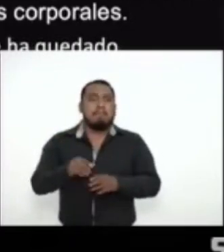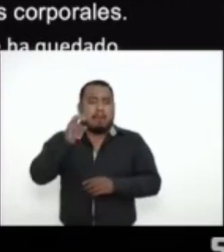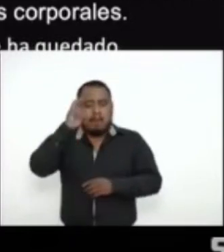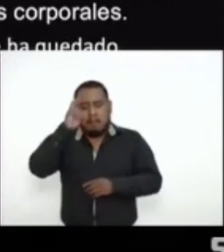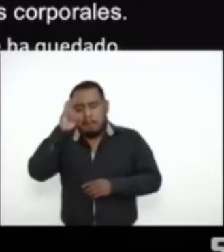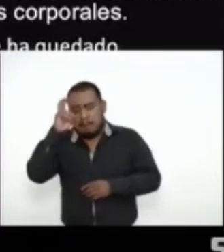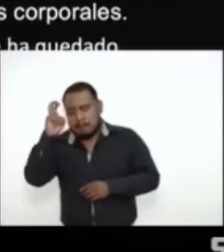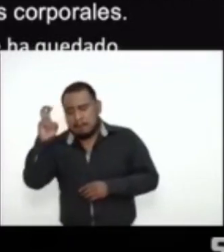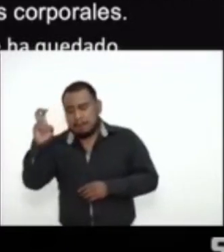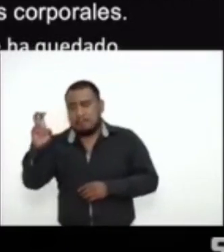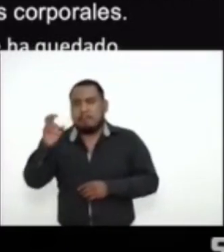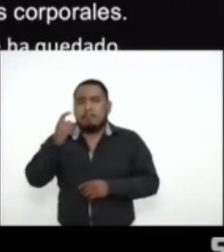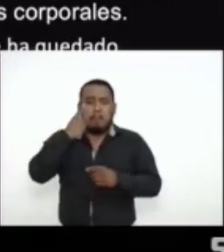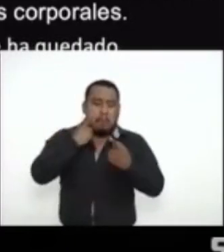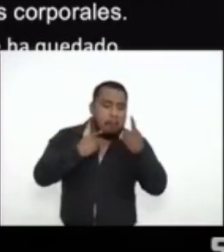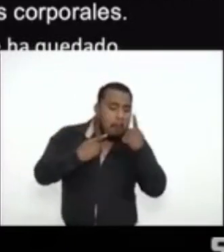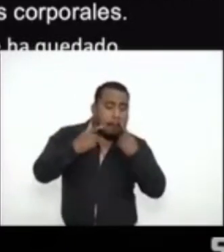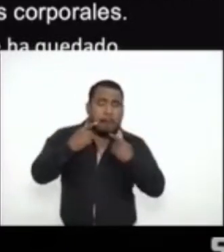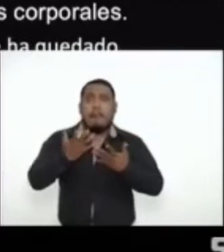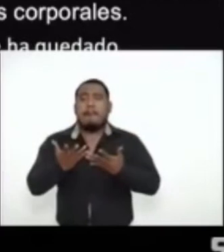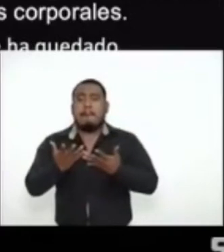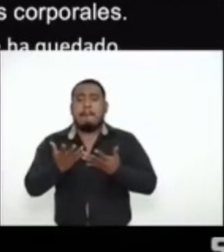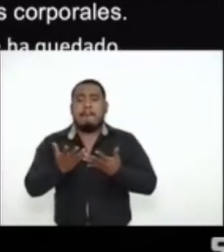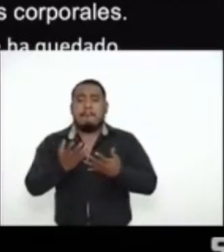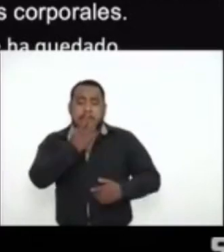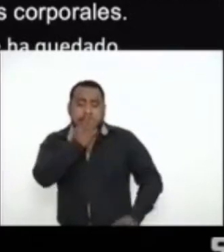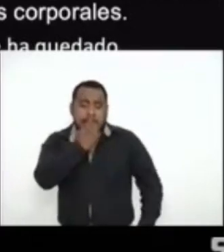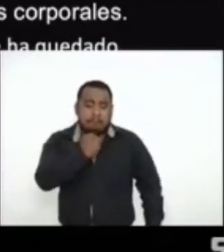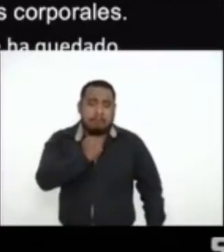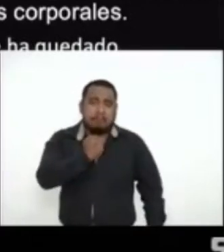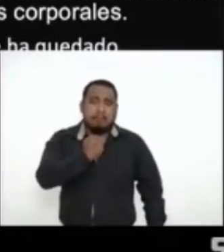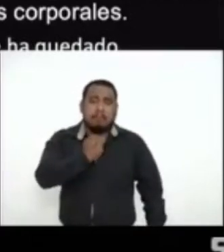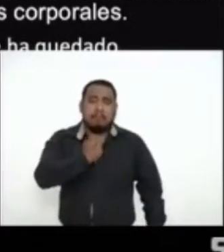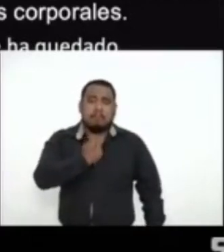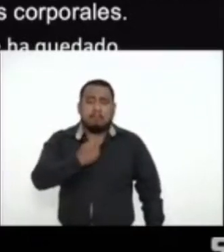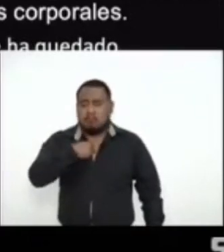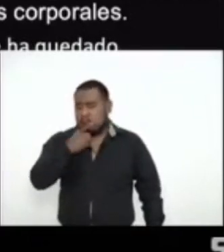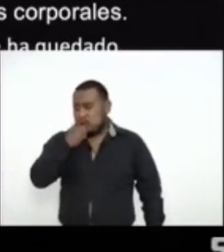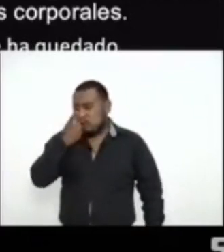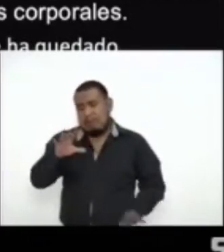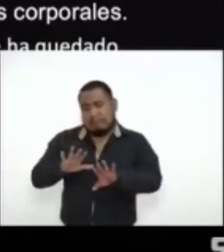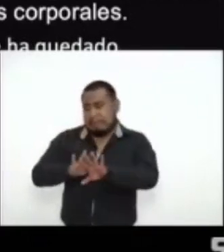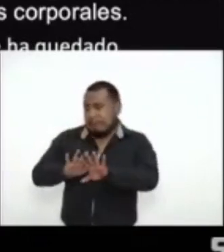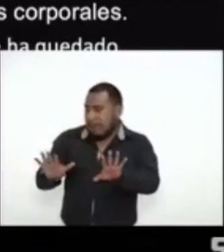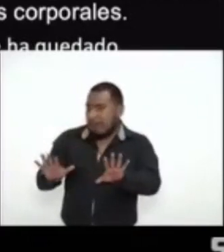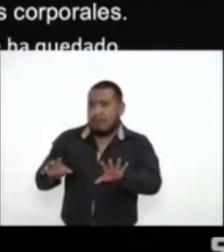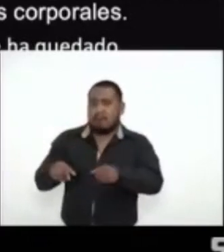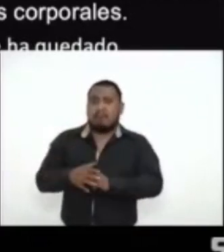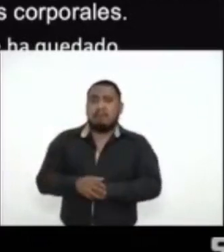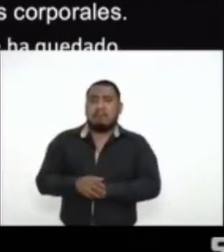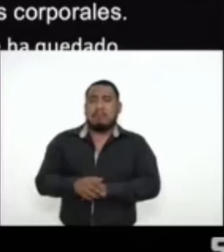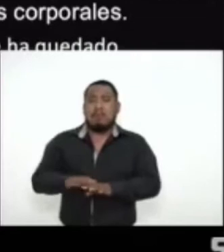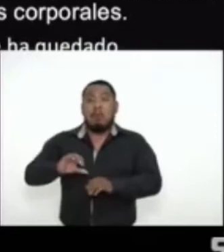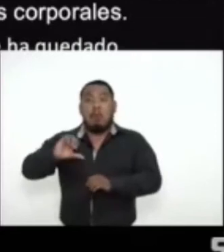la melancolía, el llanto, la tristeza, yo digo como que ya, cuando